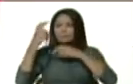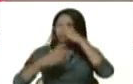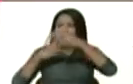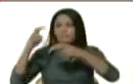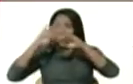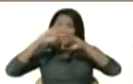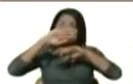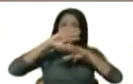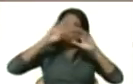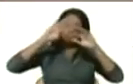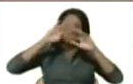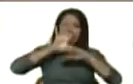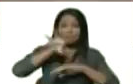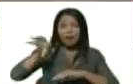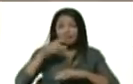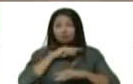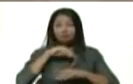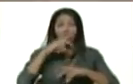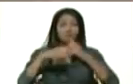plan productivo.